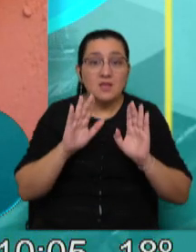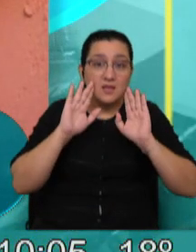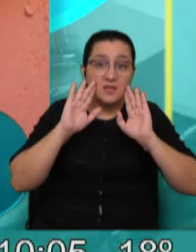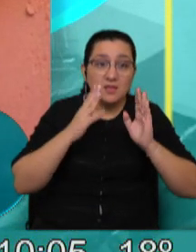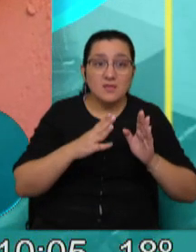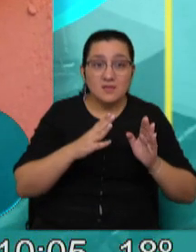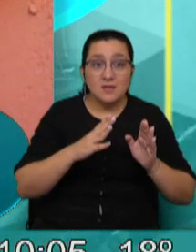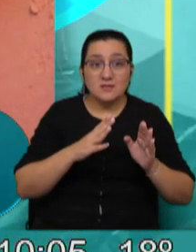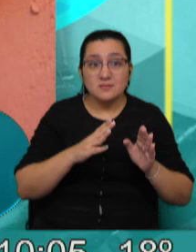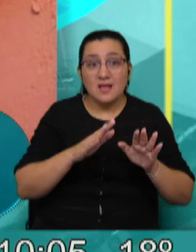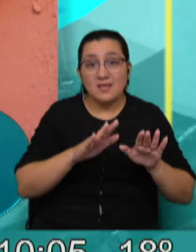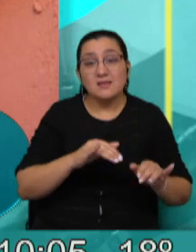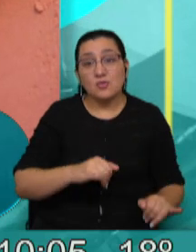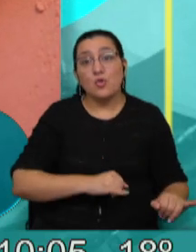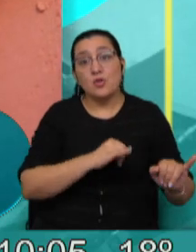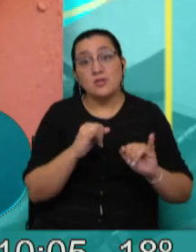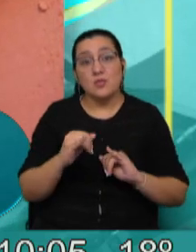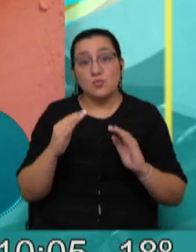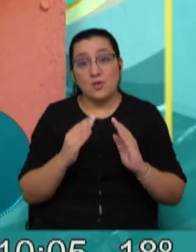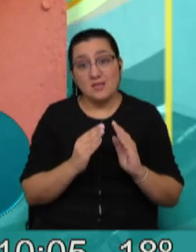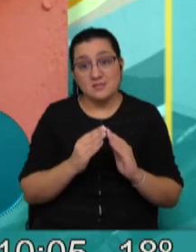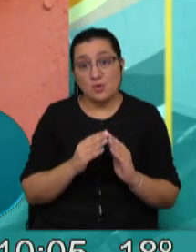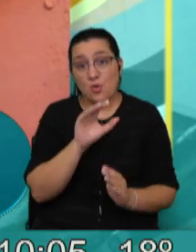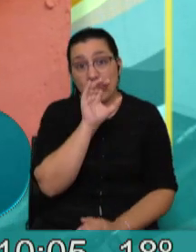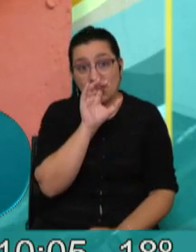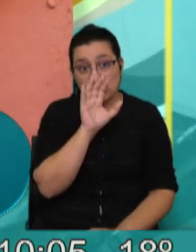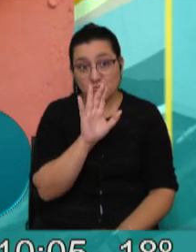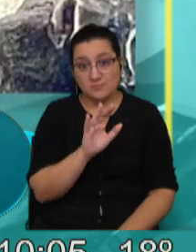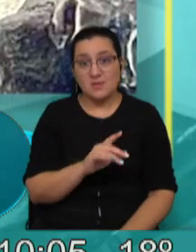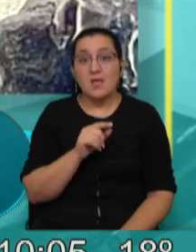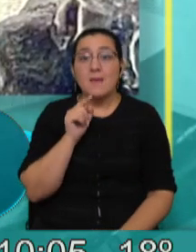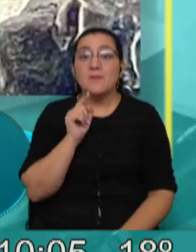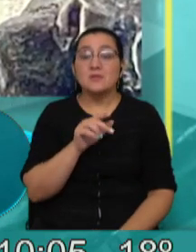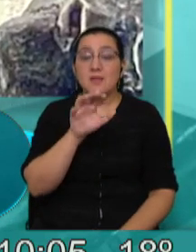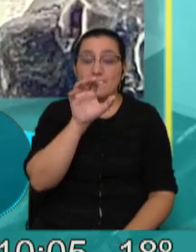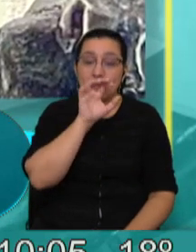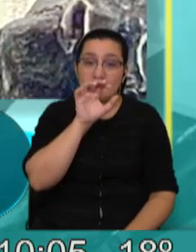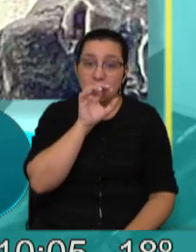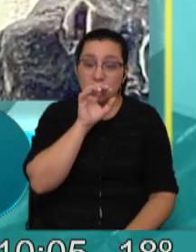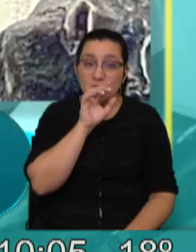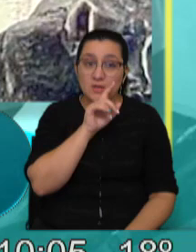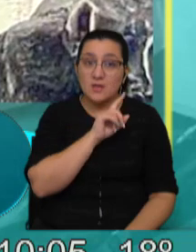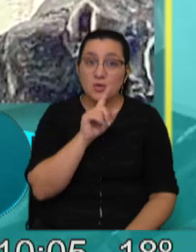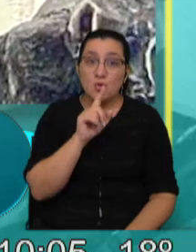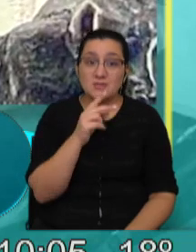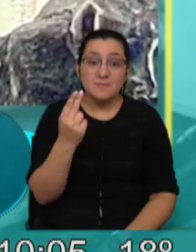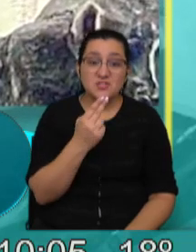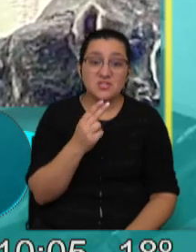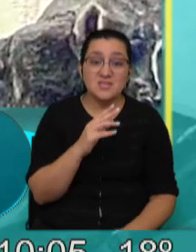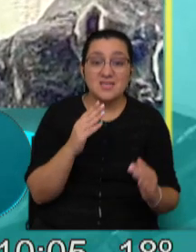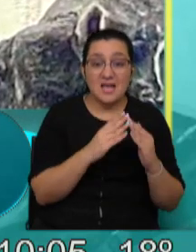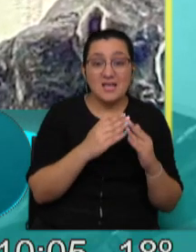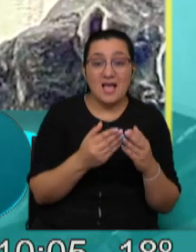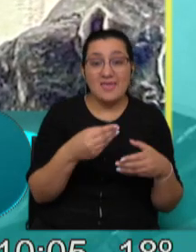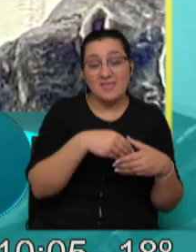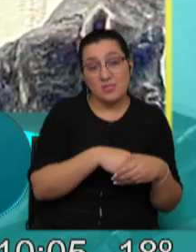un habano en tu casa y quedarte todo el día. Con los perros. Sí. Bueno, pero ese perro que yo no me hace adentro porque hice, bueno, da, dije, da,